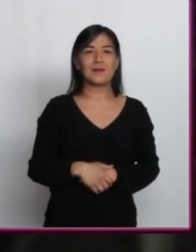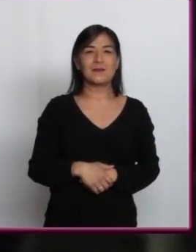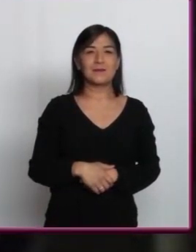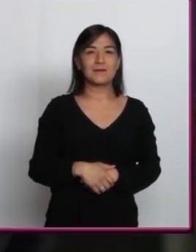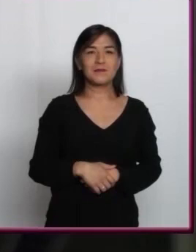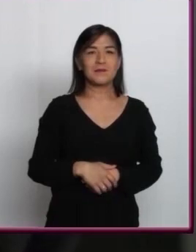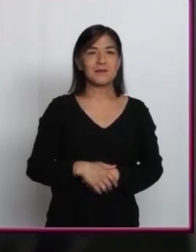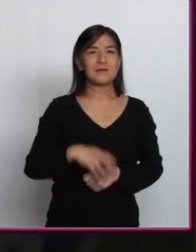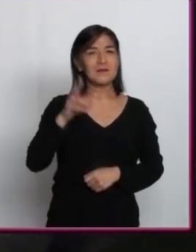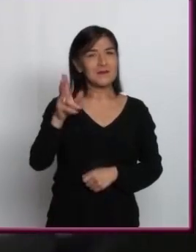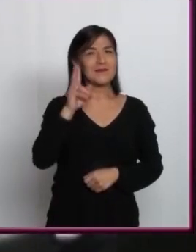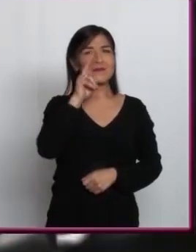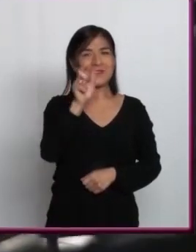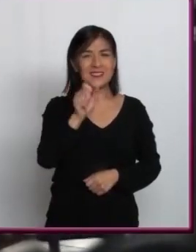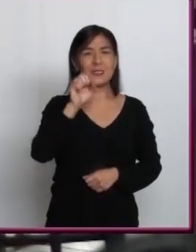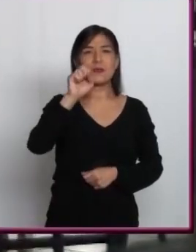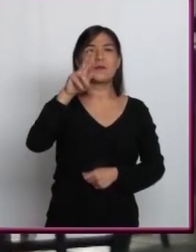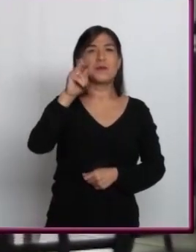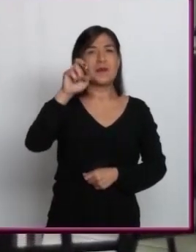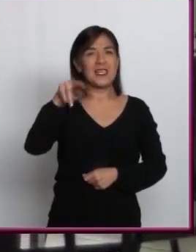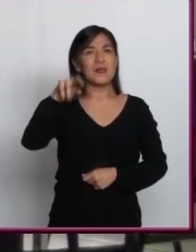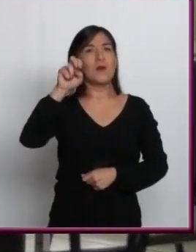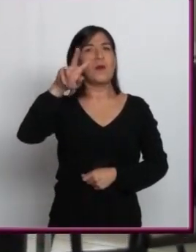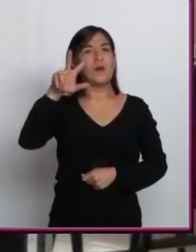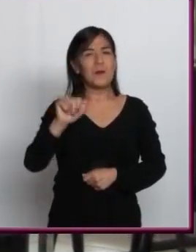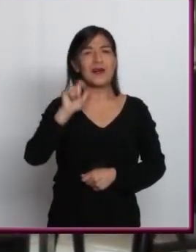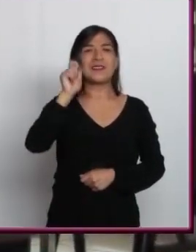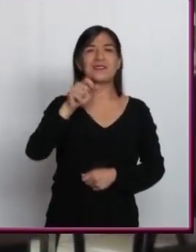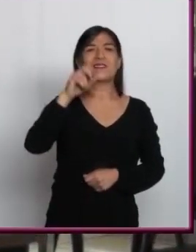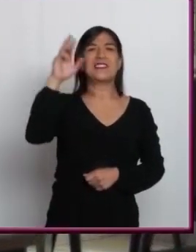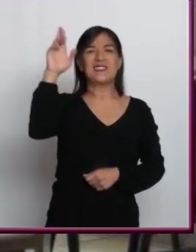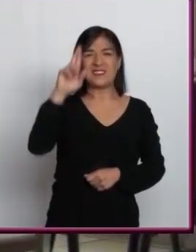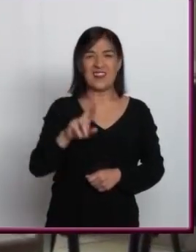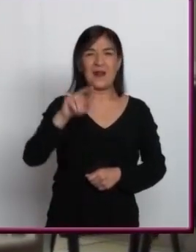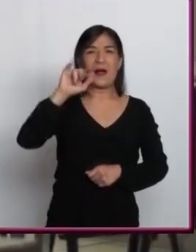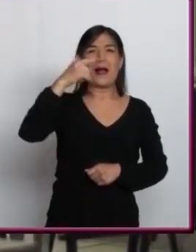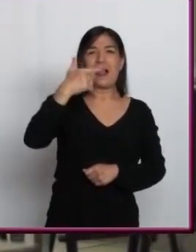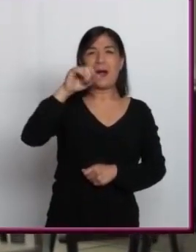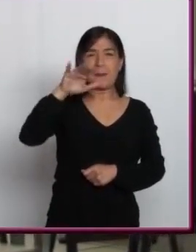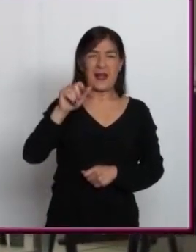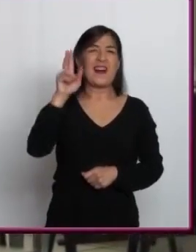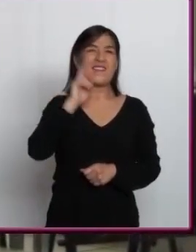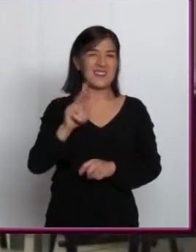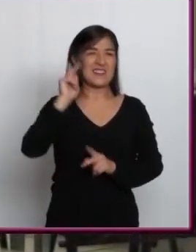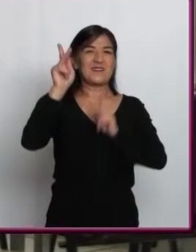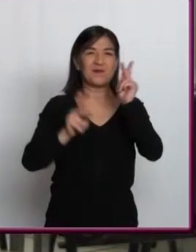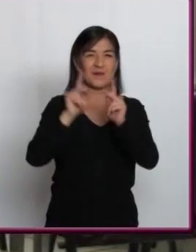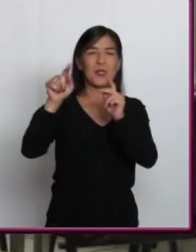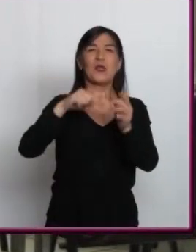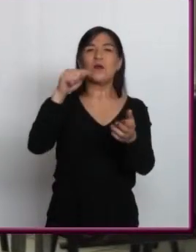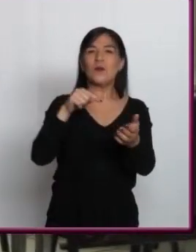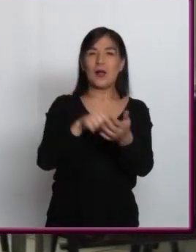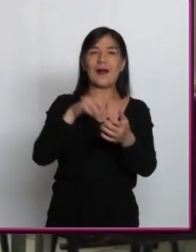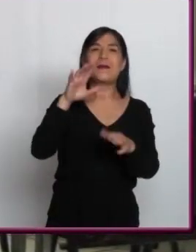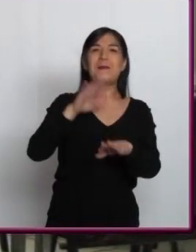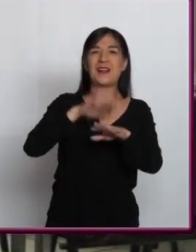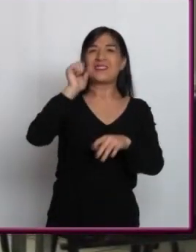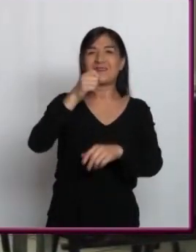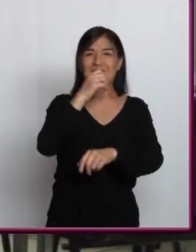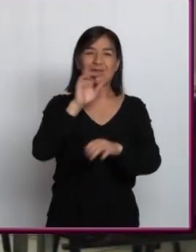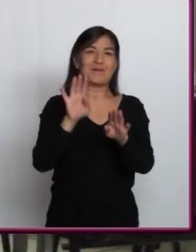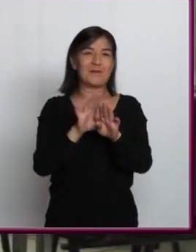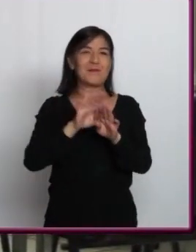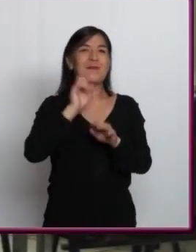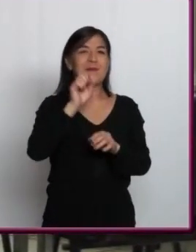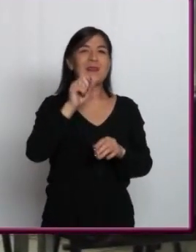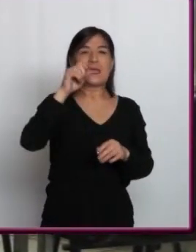Muy bonitas las supernovas y los rayos gamma, pero mejor visitemos un lugar más familiar y tranquilo. Se trata de un